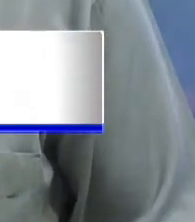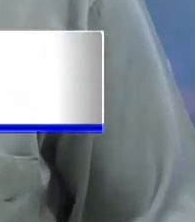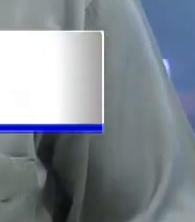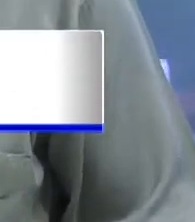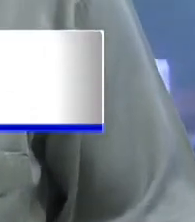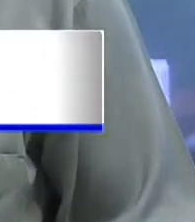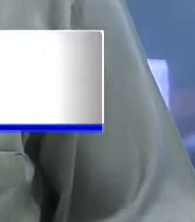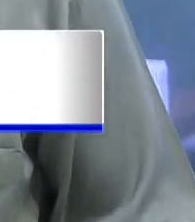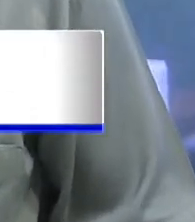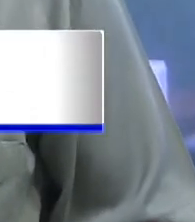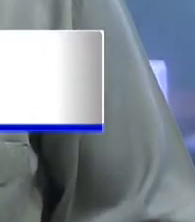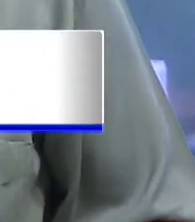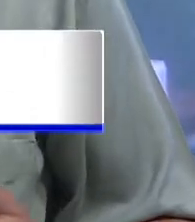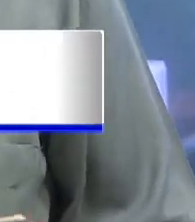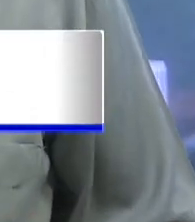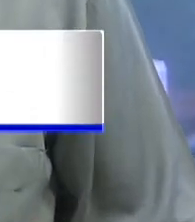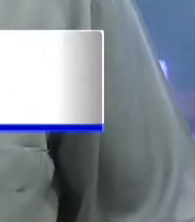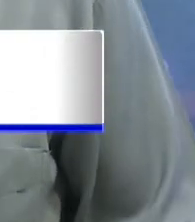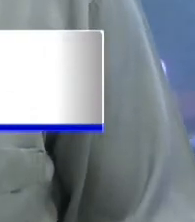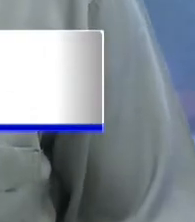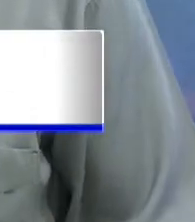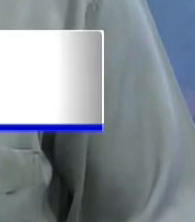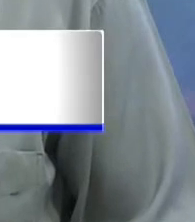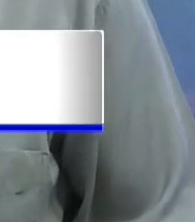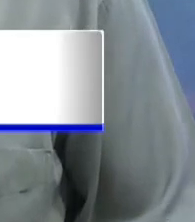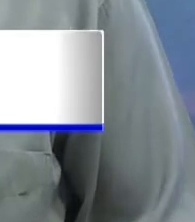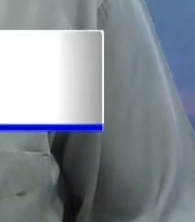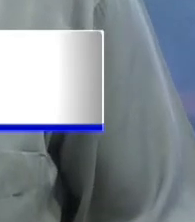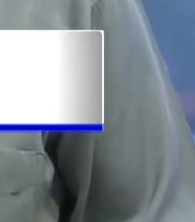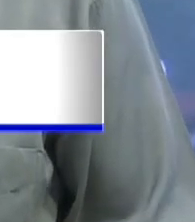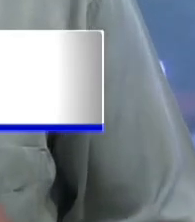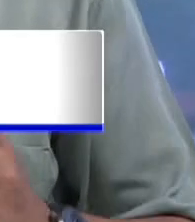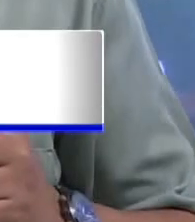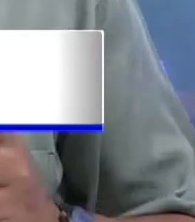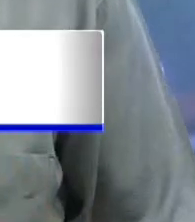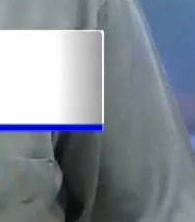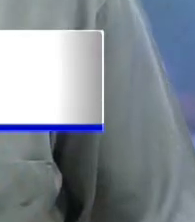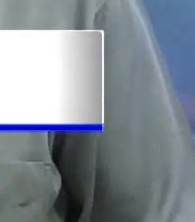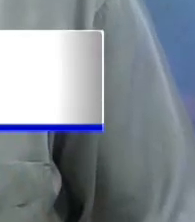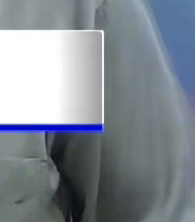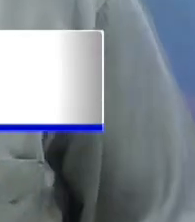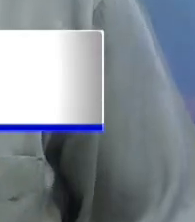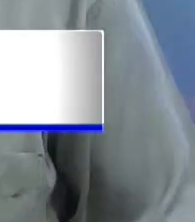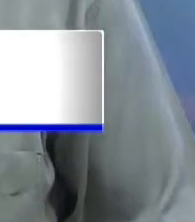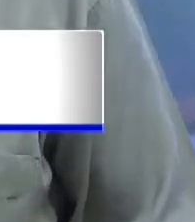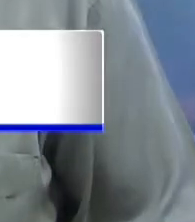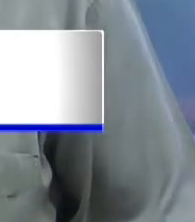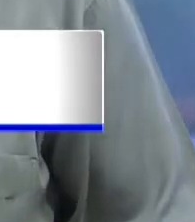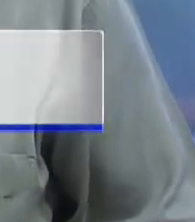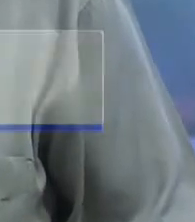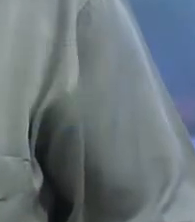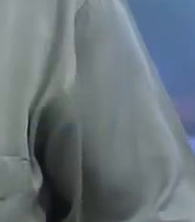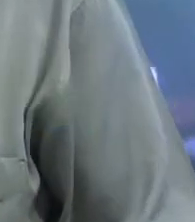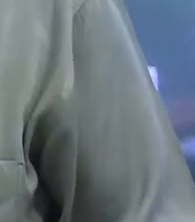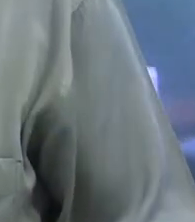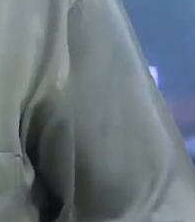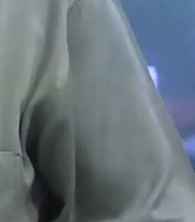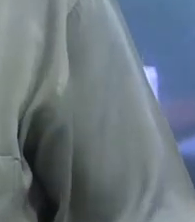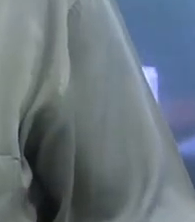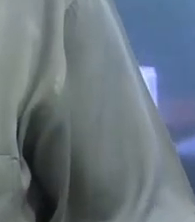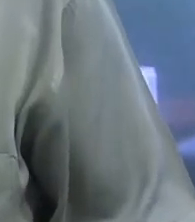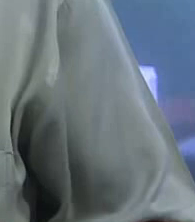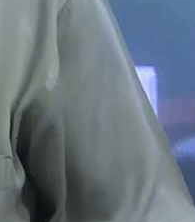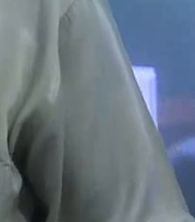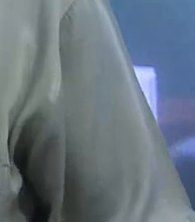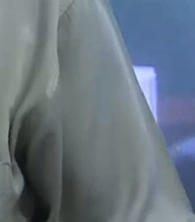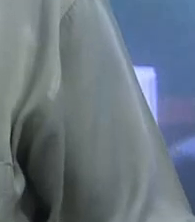informativa del país. En las últimas horas, las afectaciones por déficit en capacidades de generación